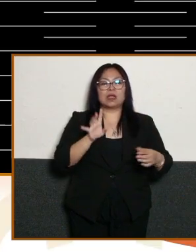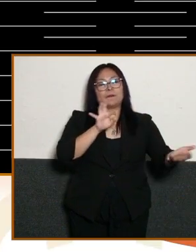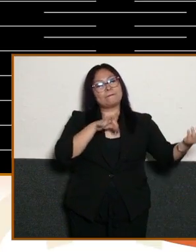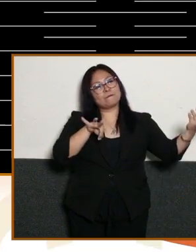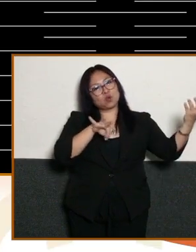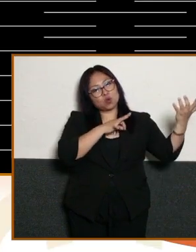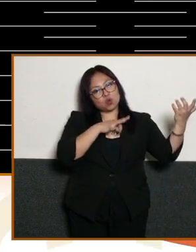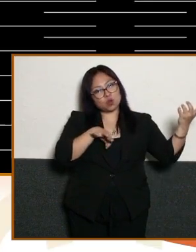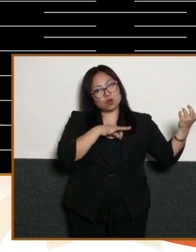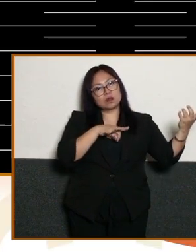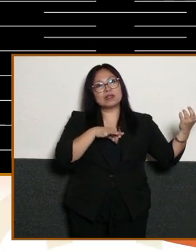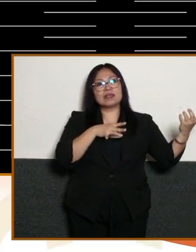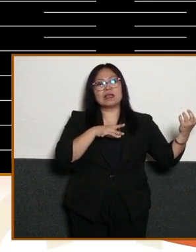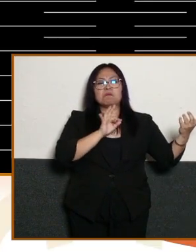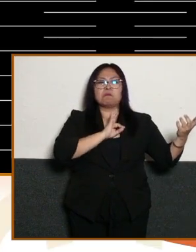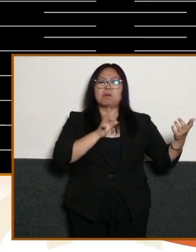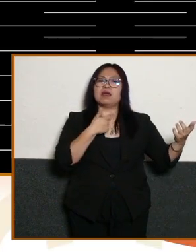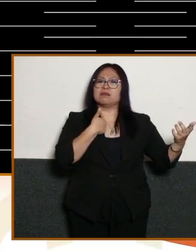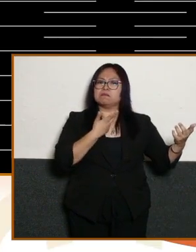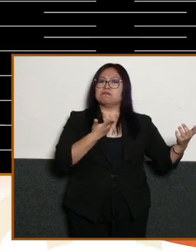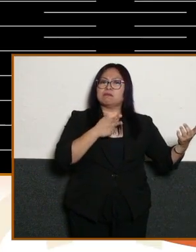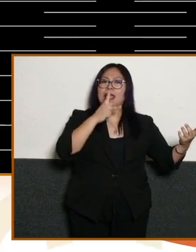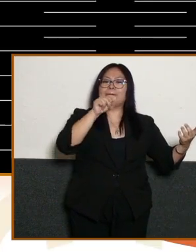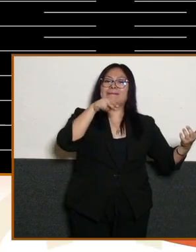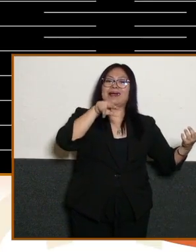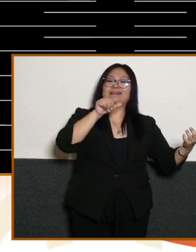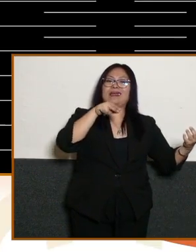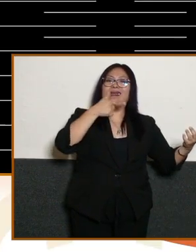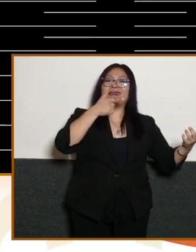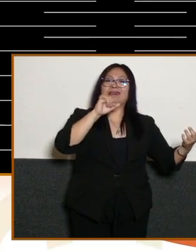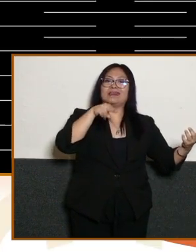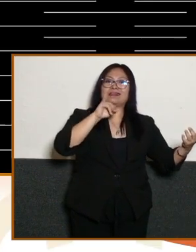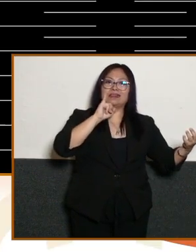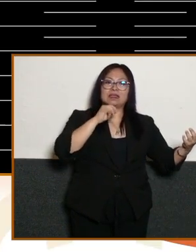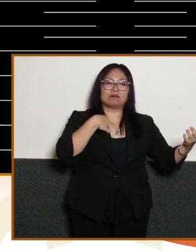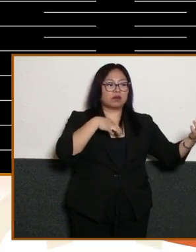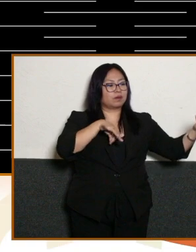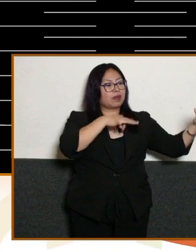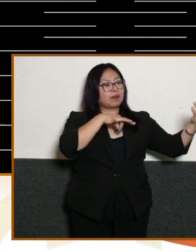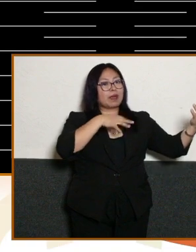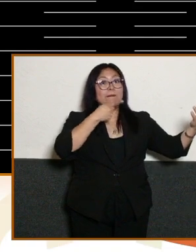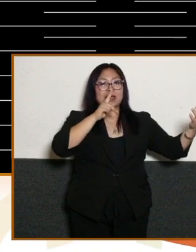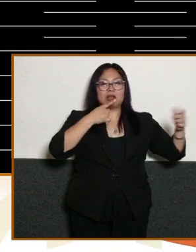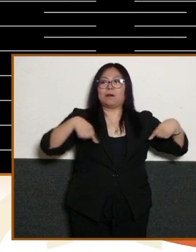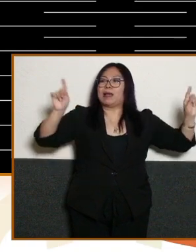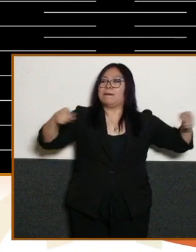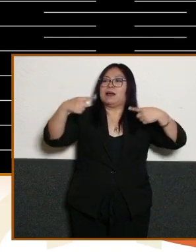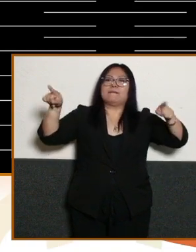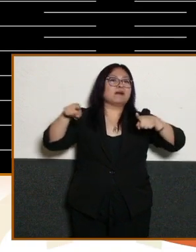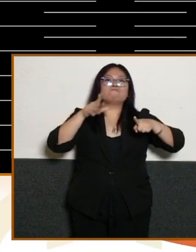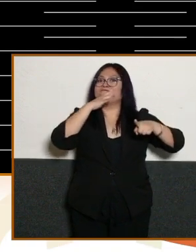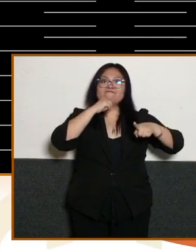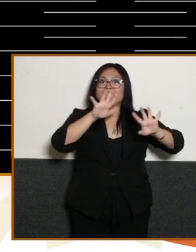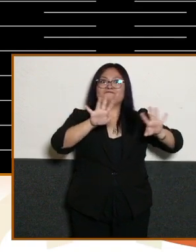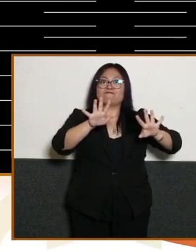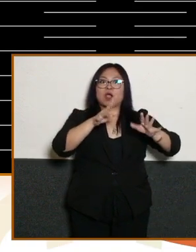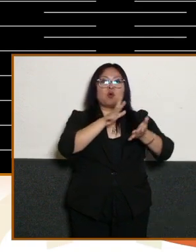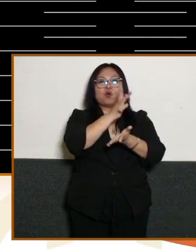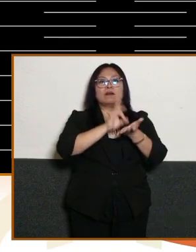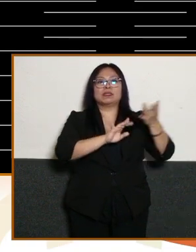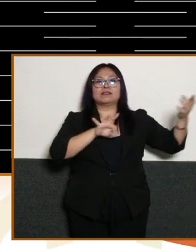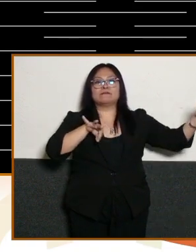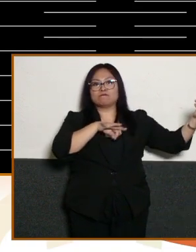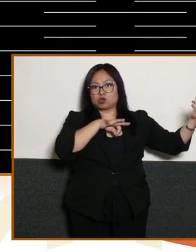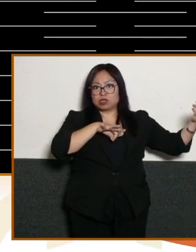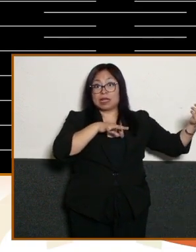tocar un capricho de Paganini, pero no puedo sonar como una sinfonía. Y lo que está pasando con inteligencia